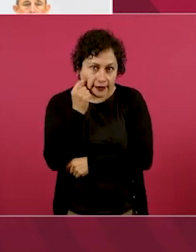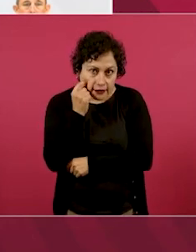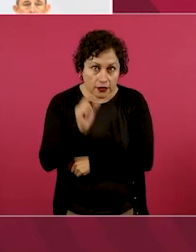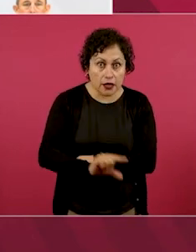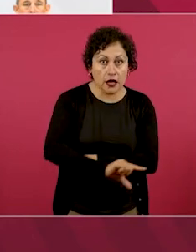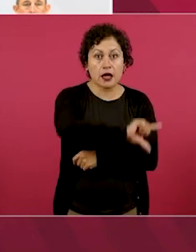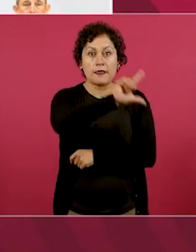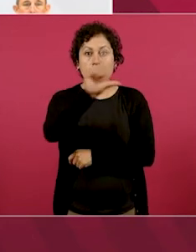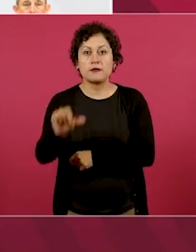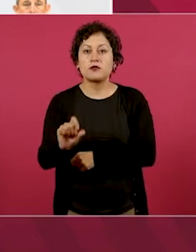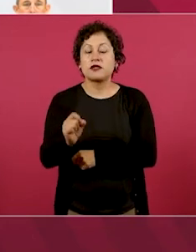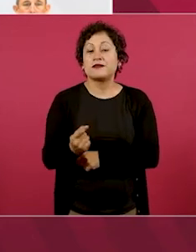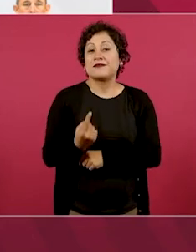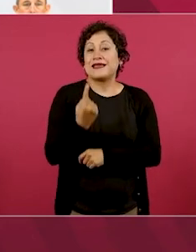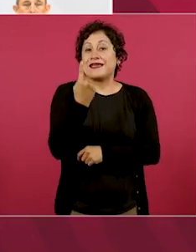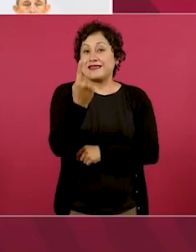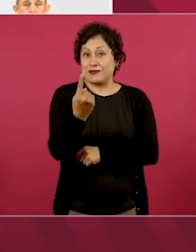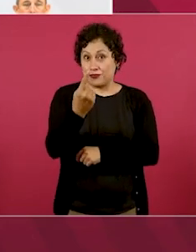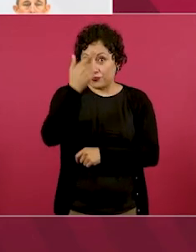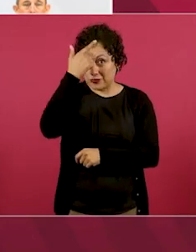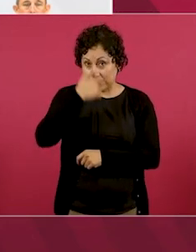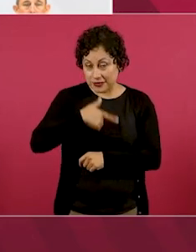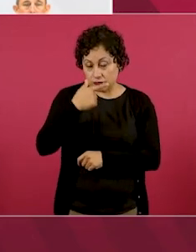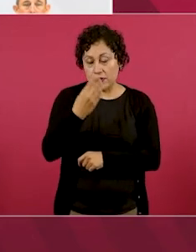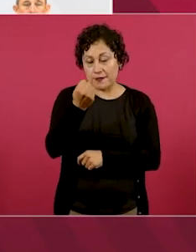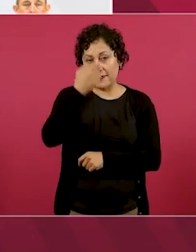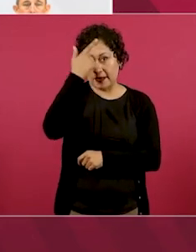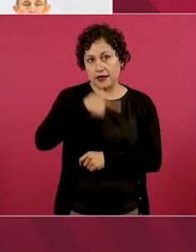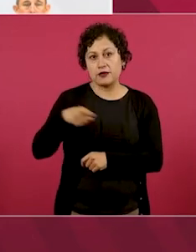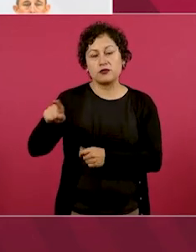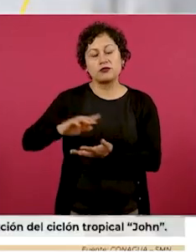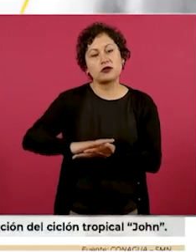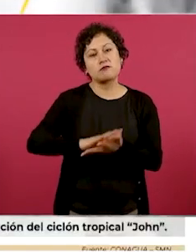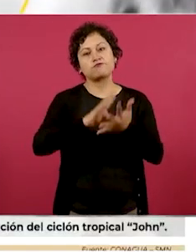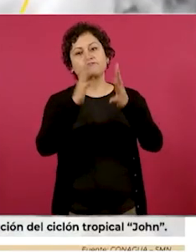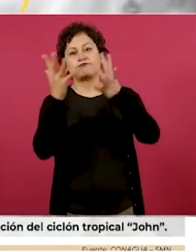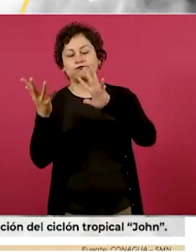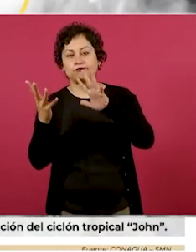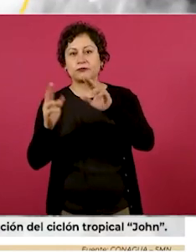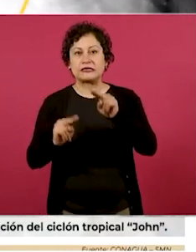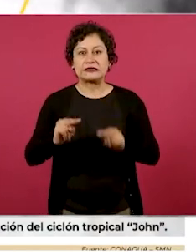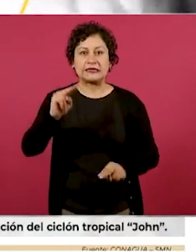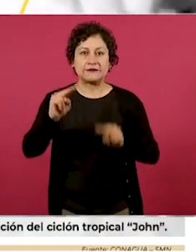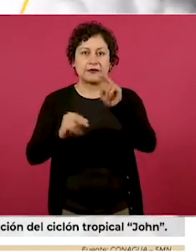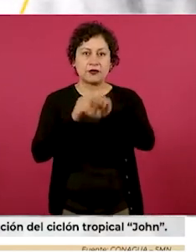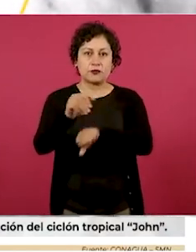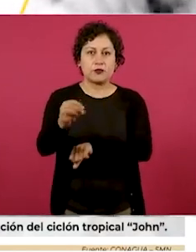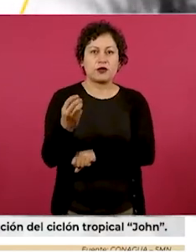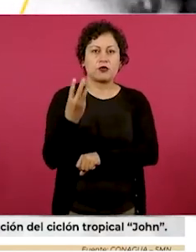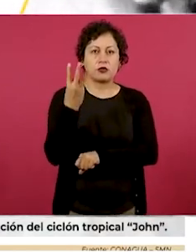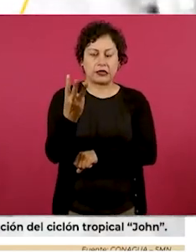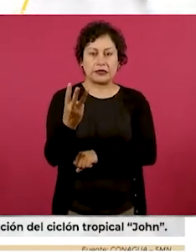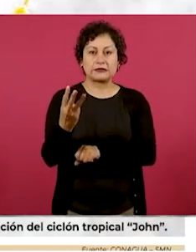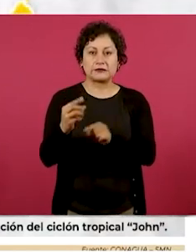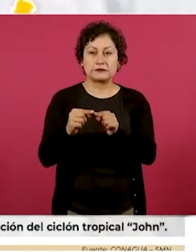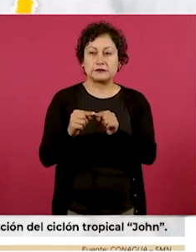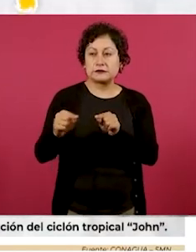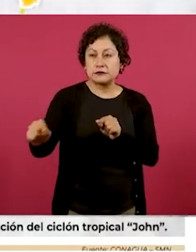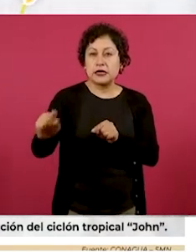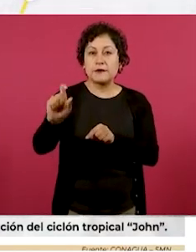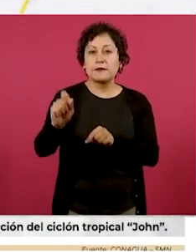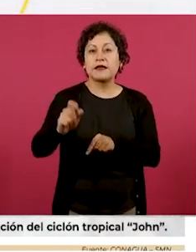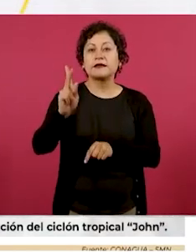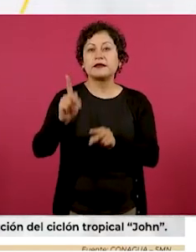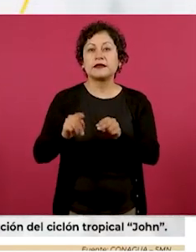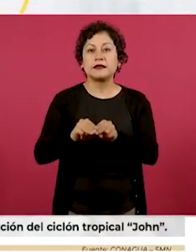horas, John se intensificó rápidamente a huracán de categoría 3, a 20 kilómetros al oeste